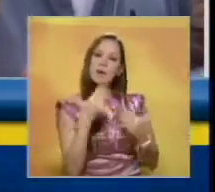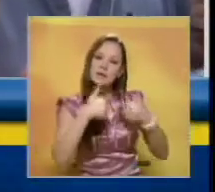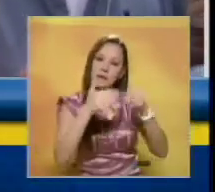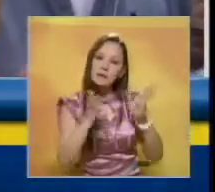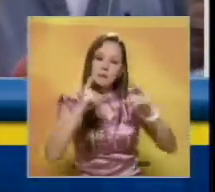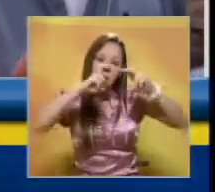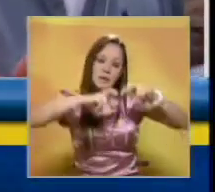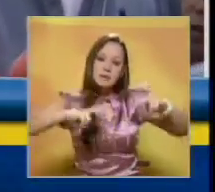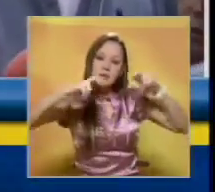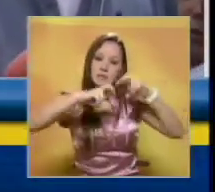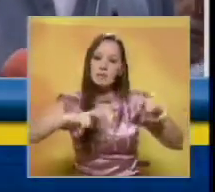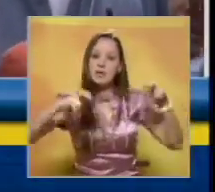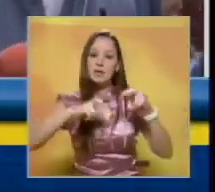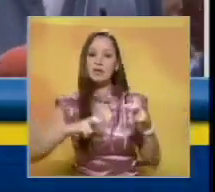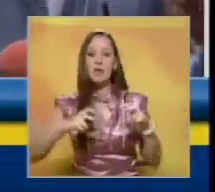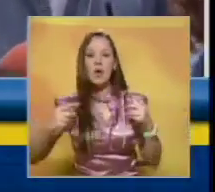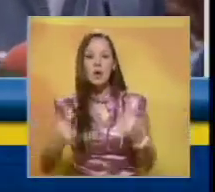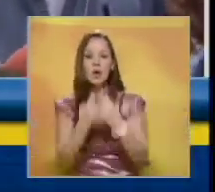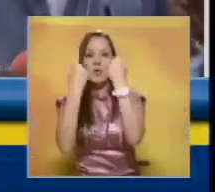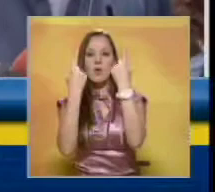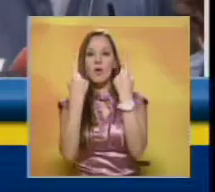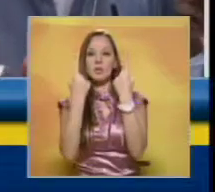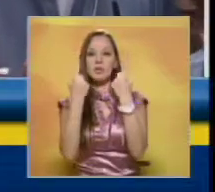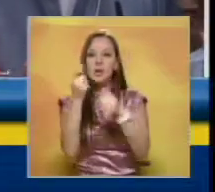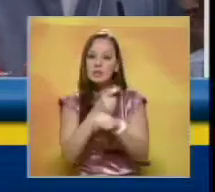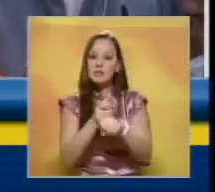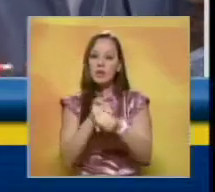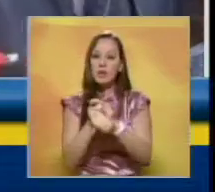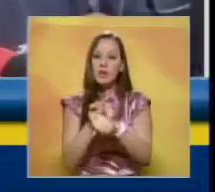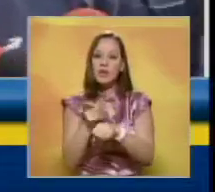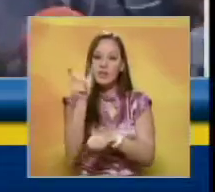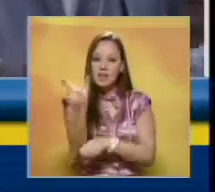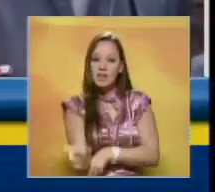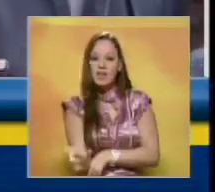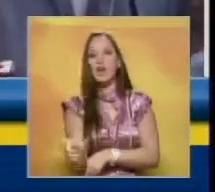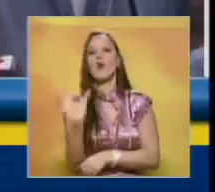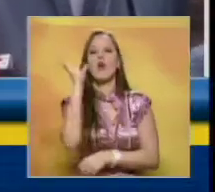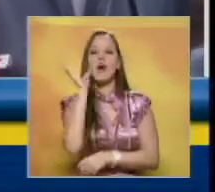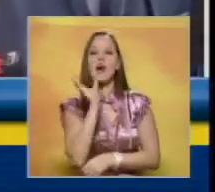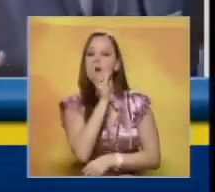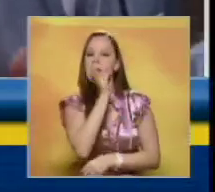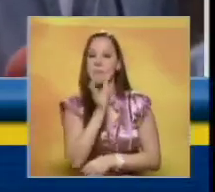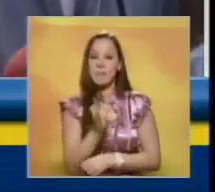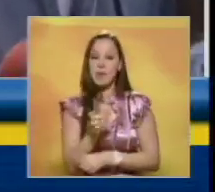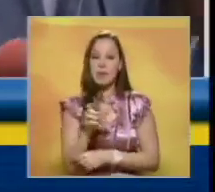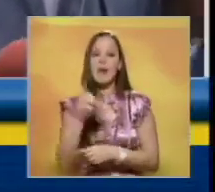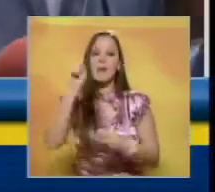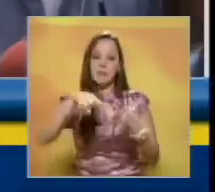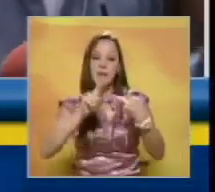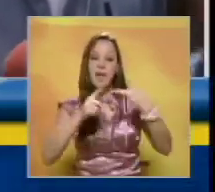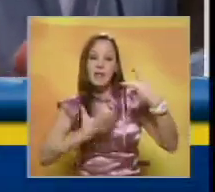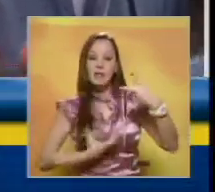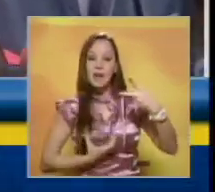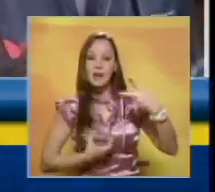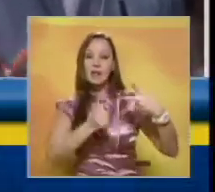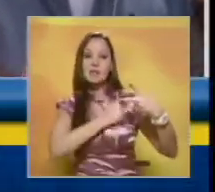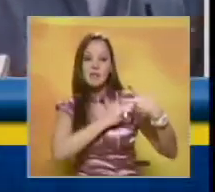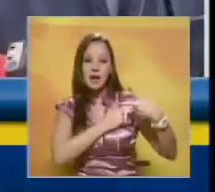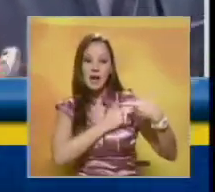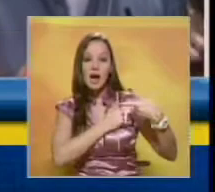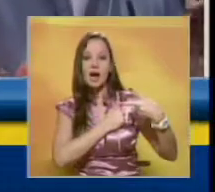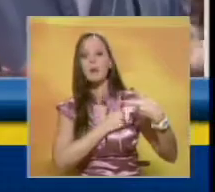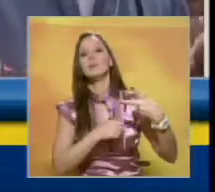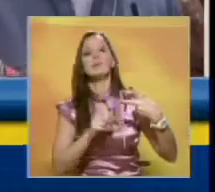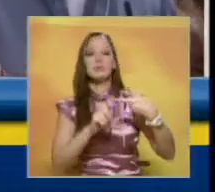una investigación en contra del gobernador de Miranda, Capriles Radonsky, del alcalde del municipio Chacao,